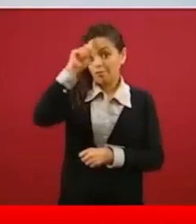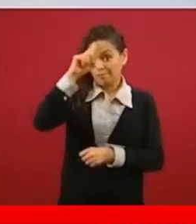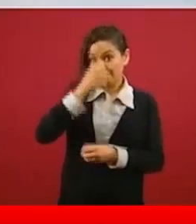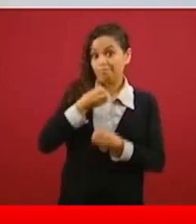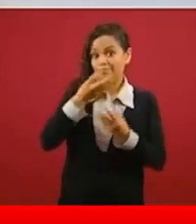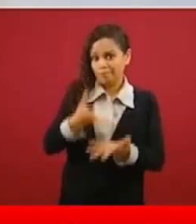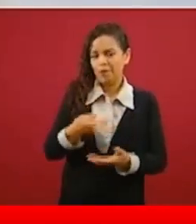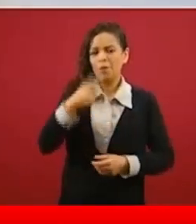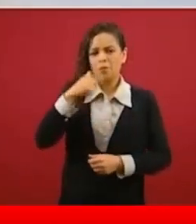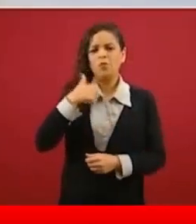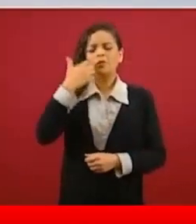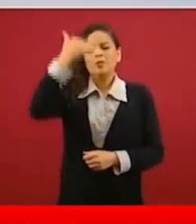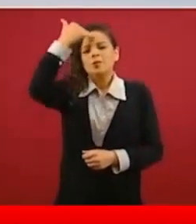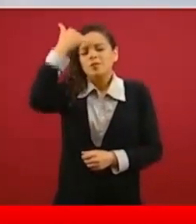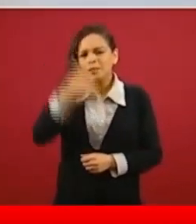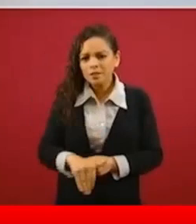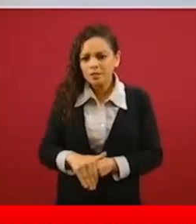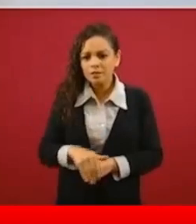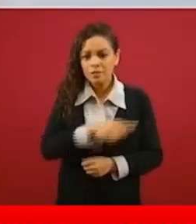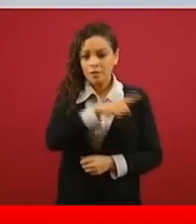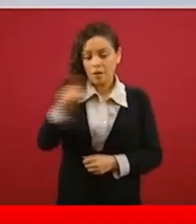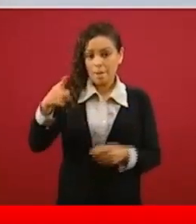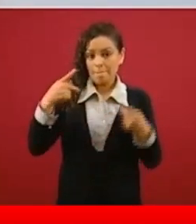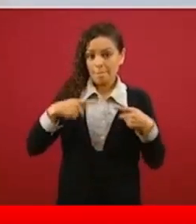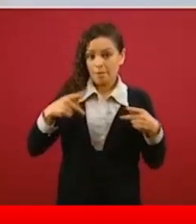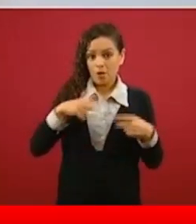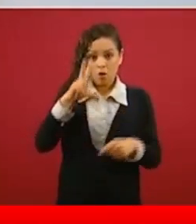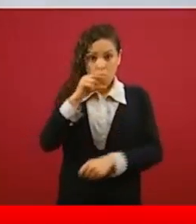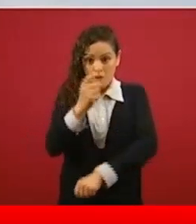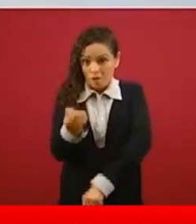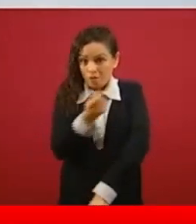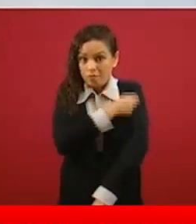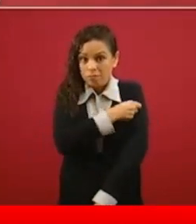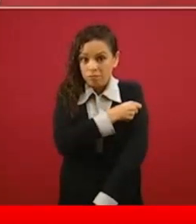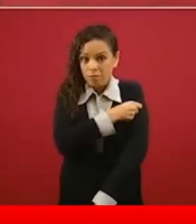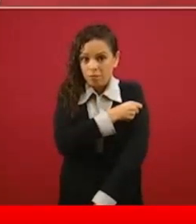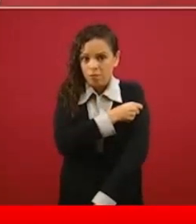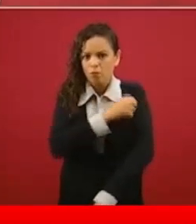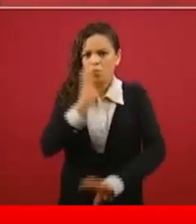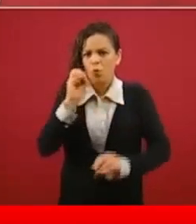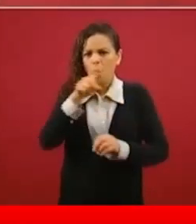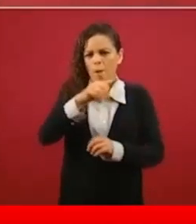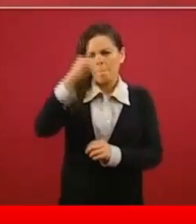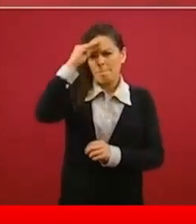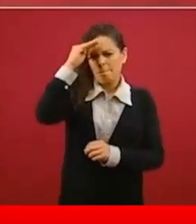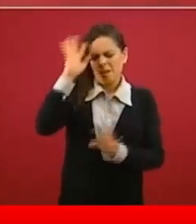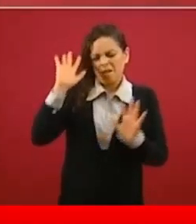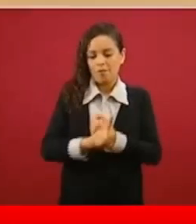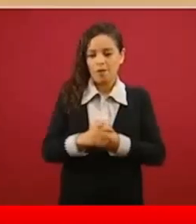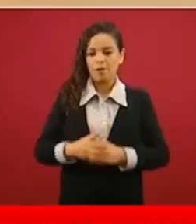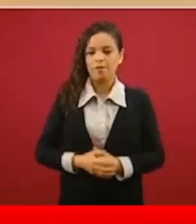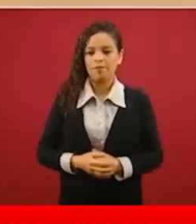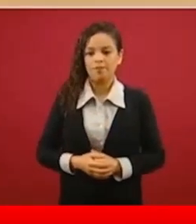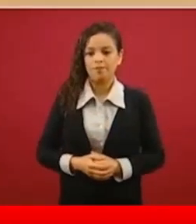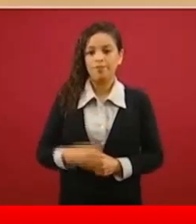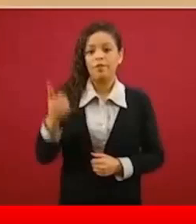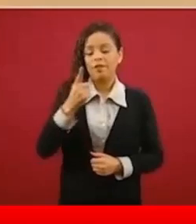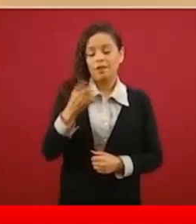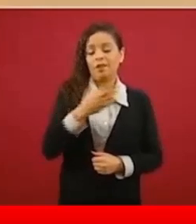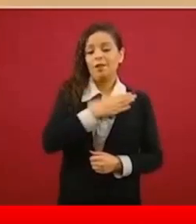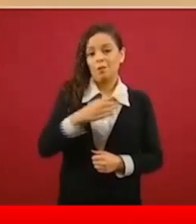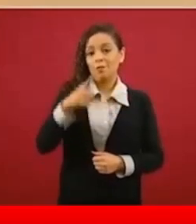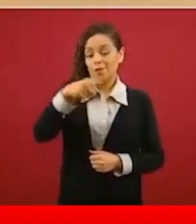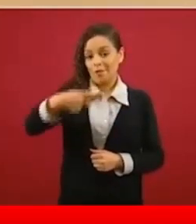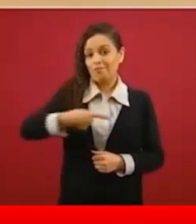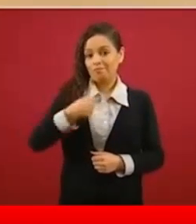invierno las personas que no consideren que las vacunas son una